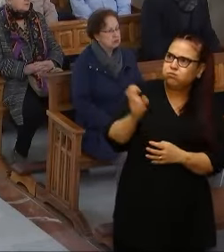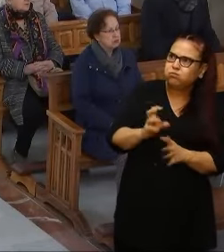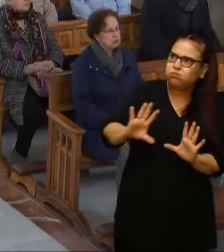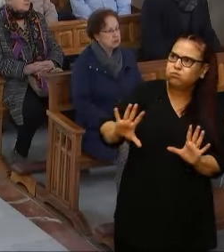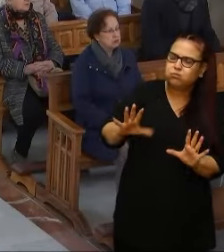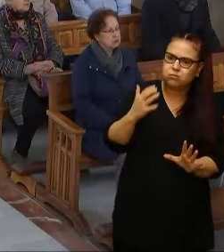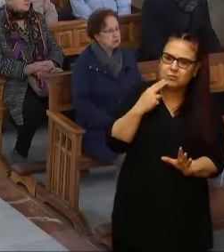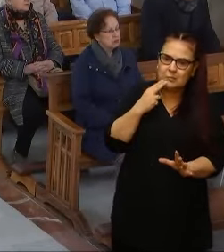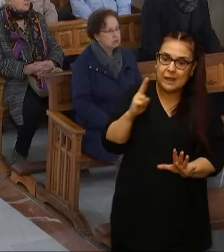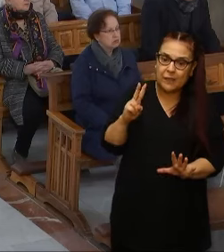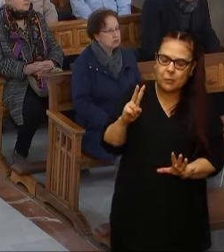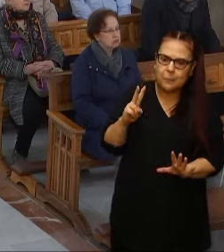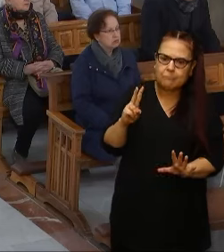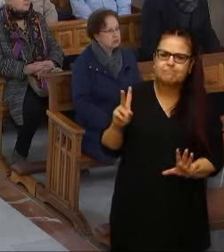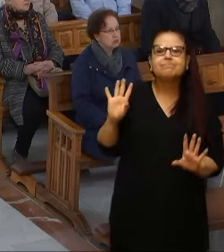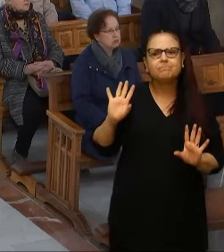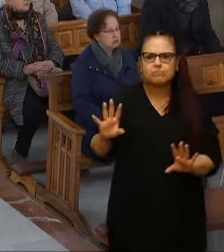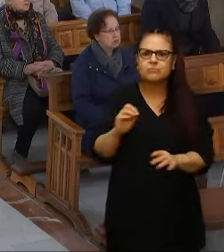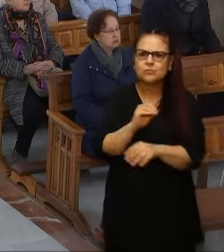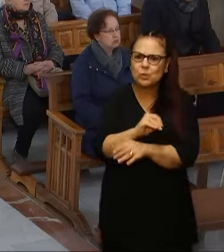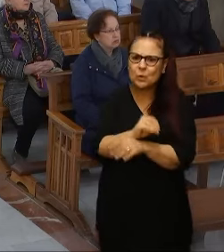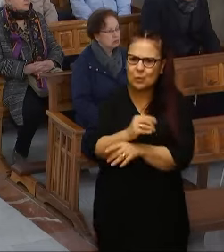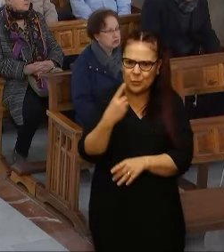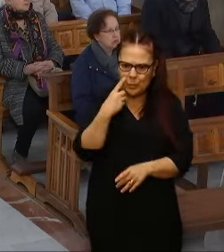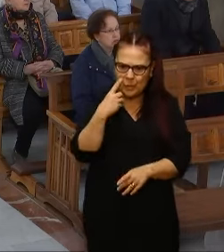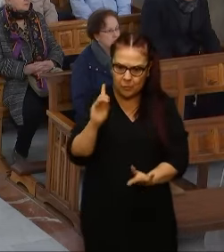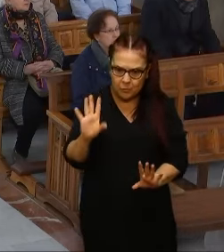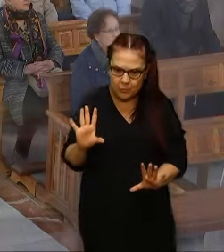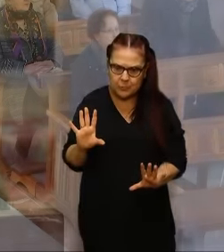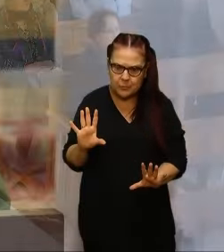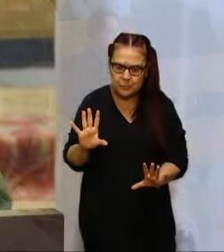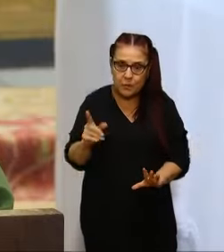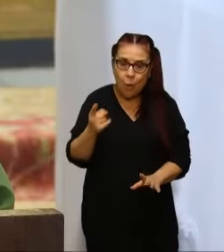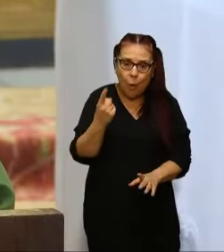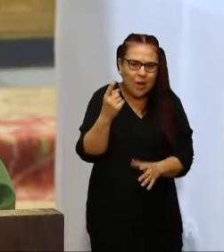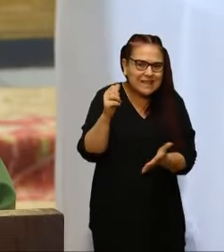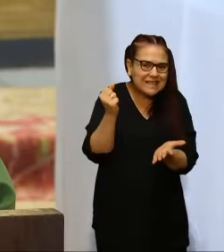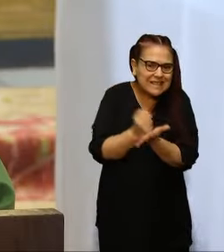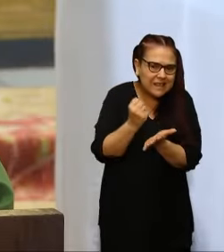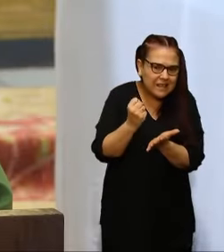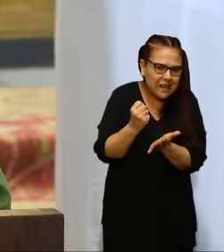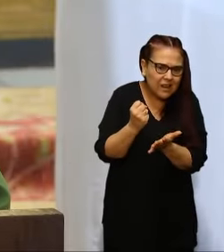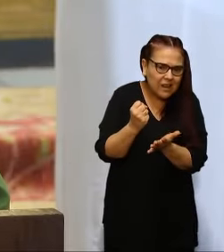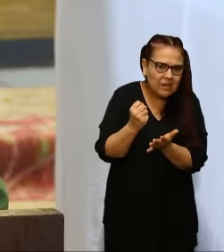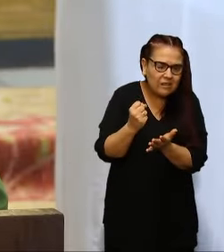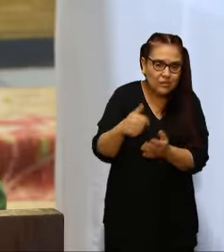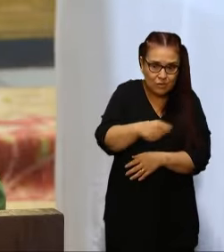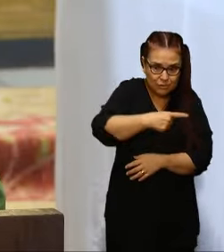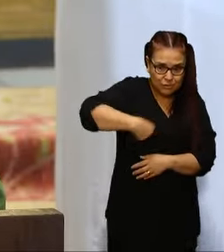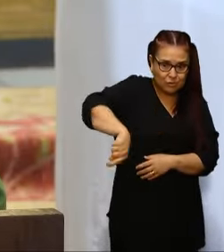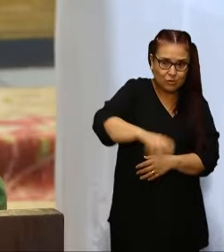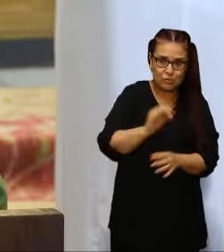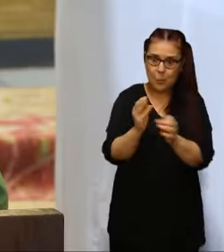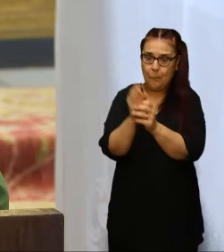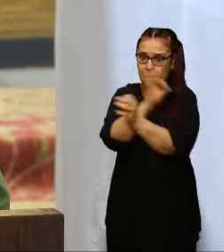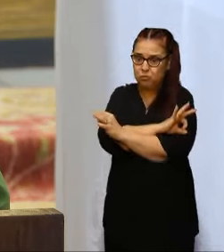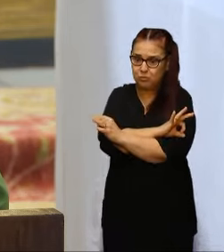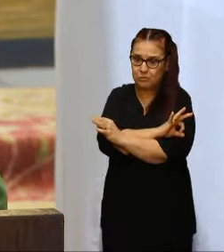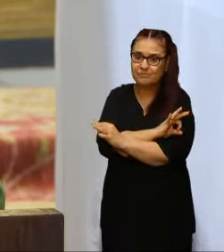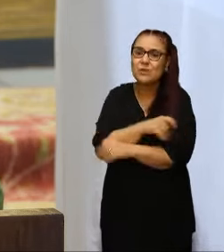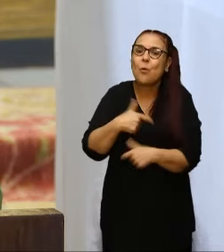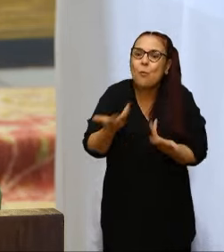vista esto que el Señor quiere avisarnos, y es que una señal de que no vamos por buen camino es que